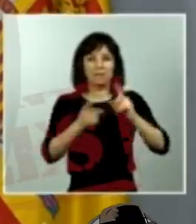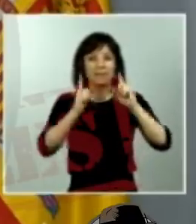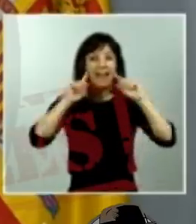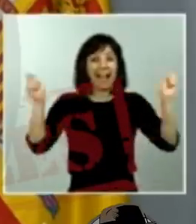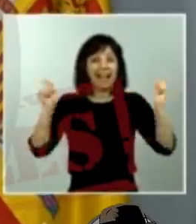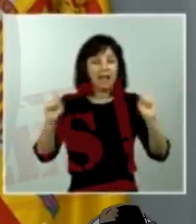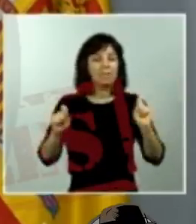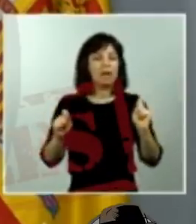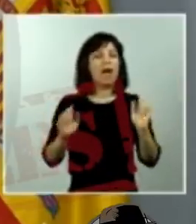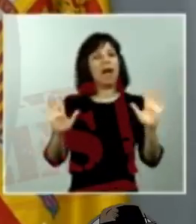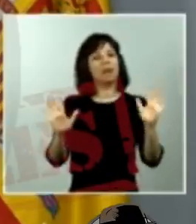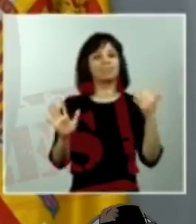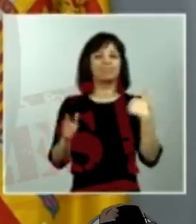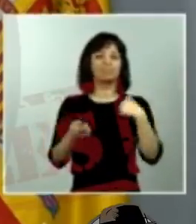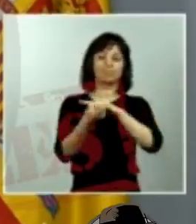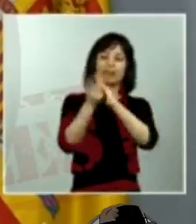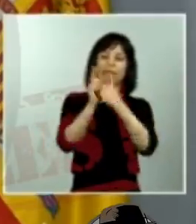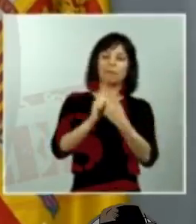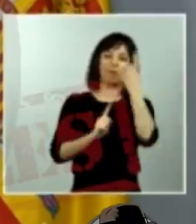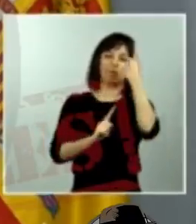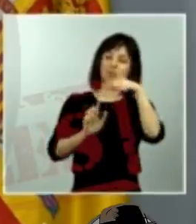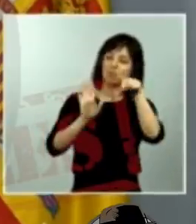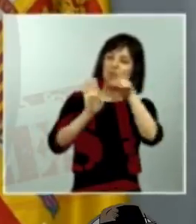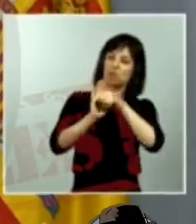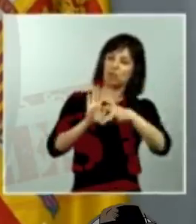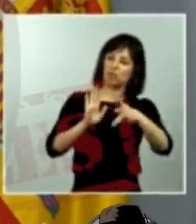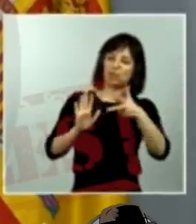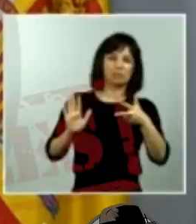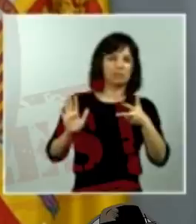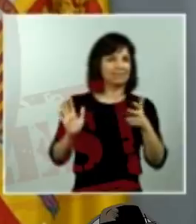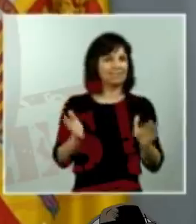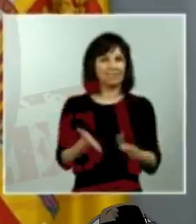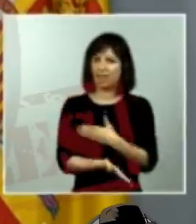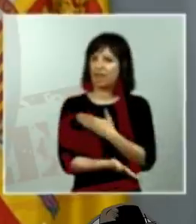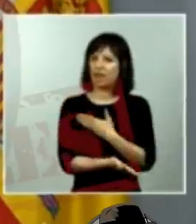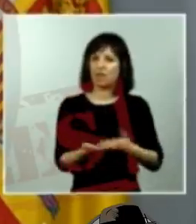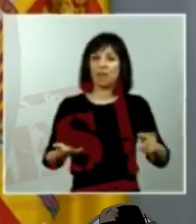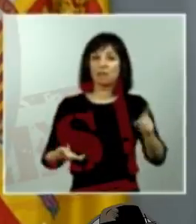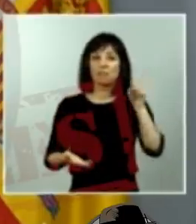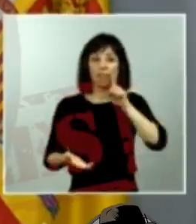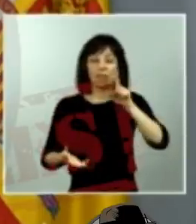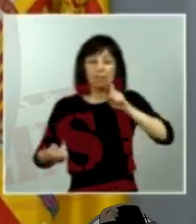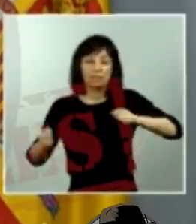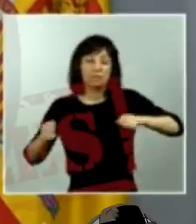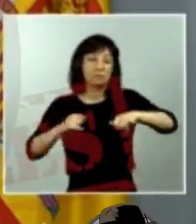te anuncio que en cuanto me llegue esta demanda, yo también voy